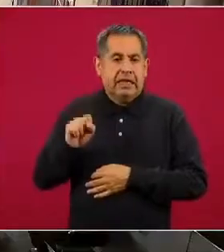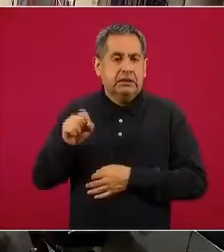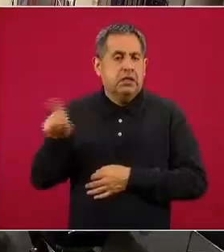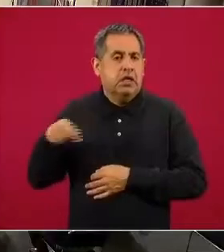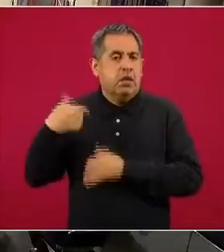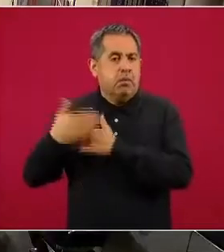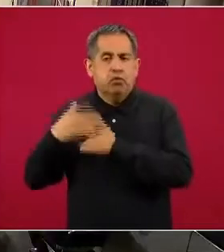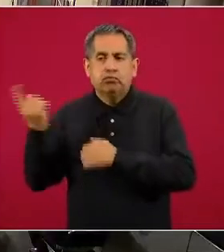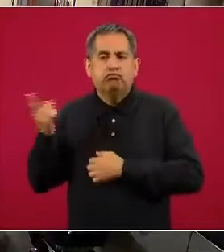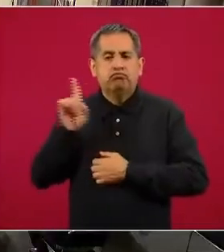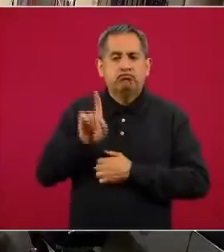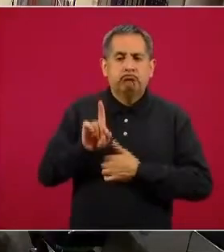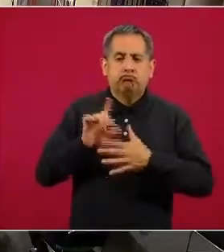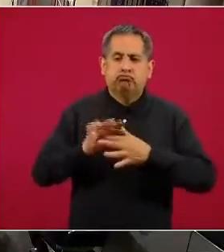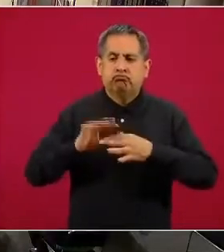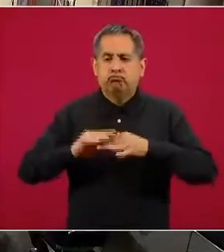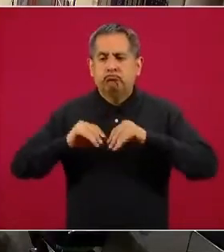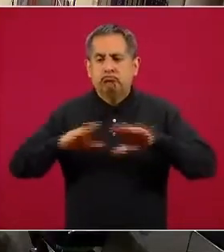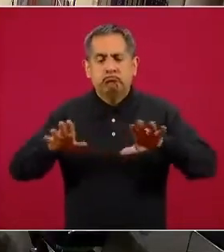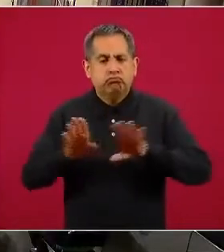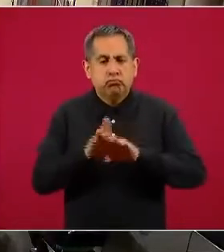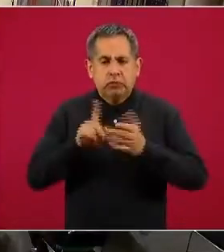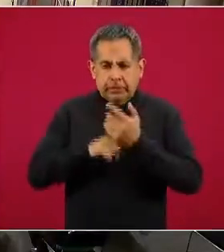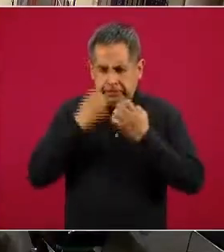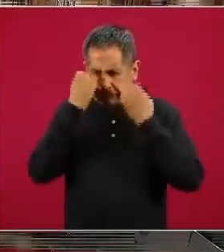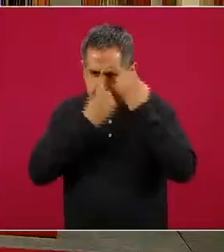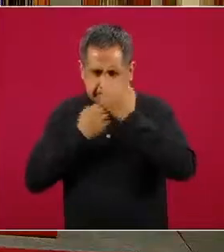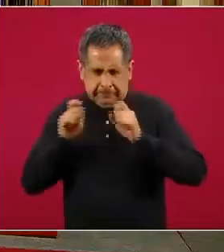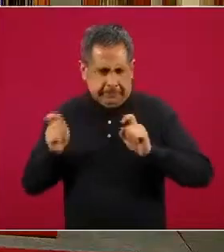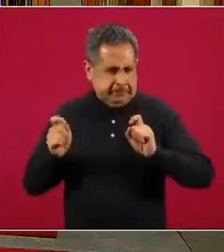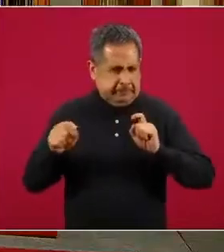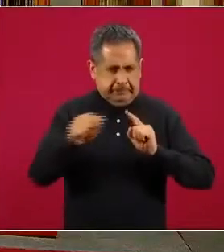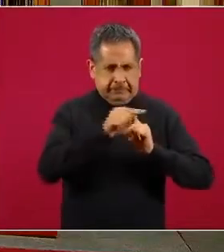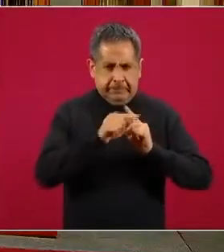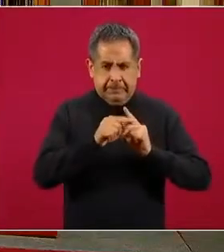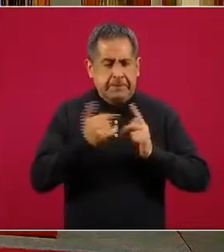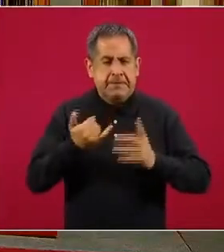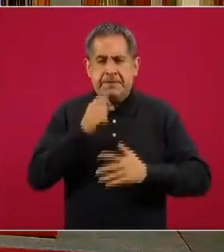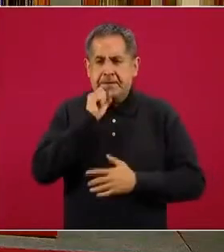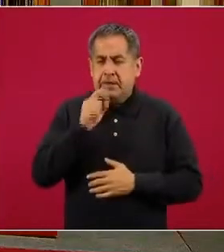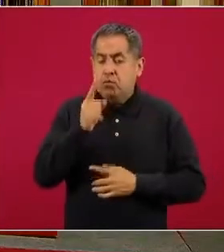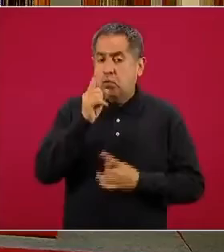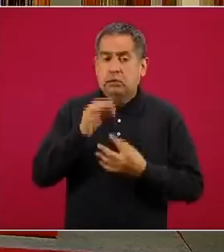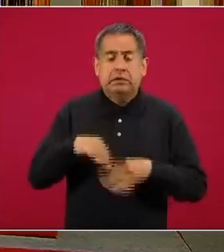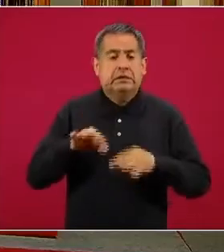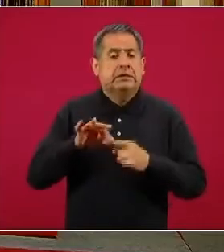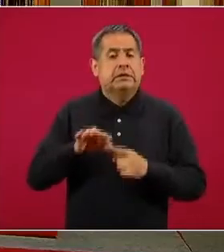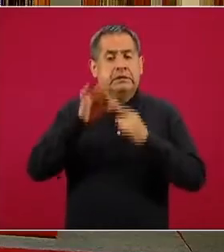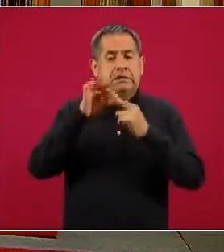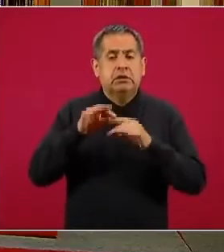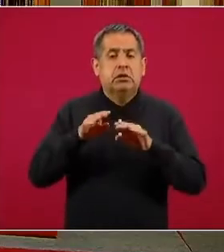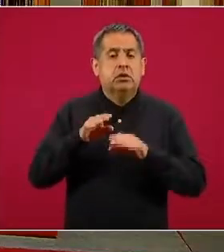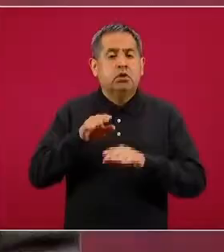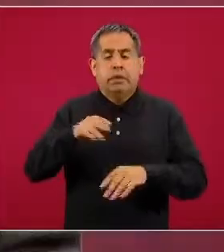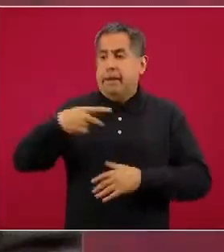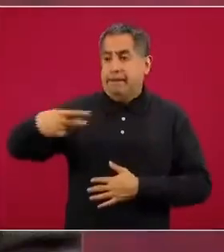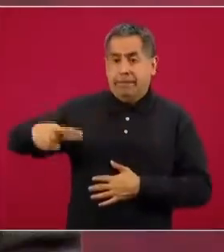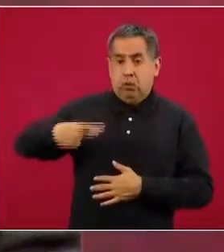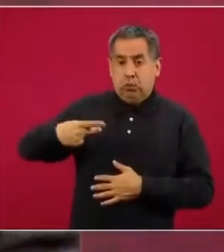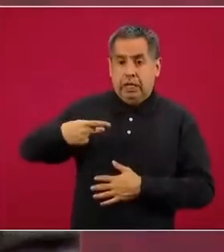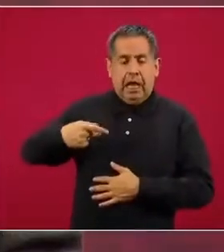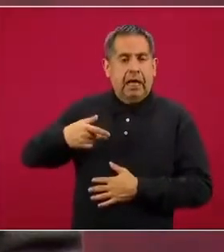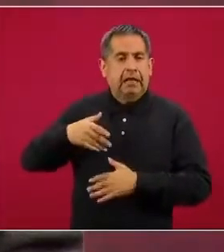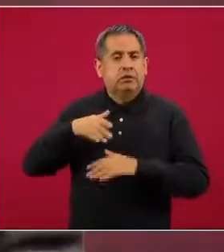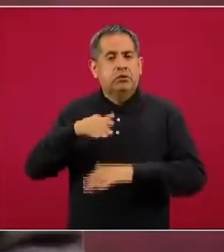venir a comentarnos precisamente sobre estos monitoreos y sobre algo que habíamos destacado a propósito de una pregunta que nos hicieron